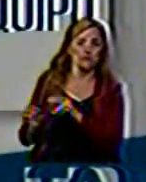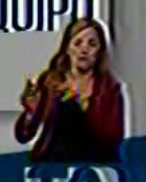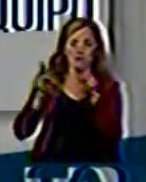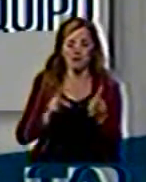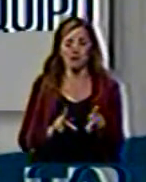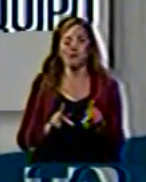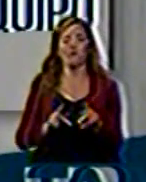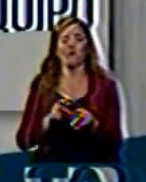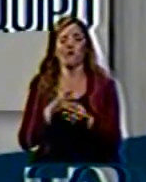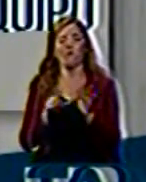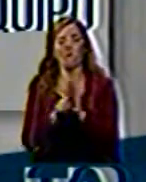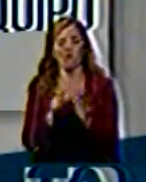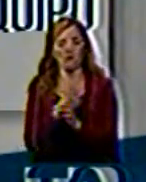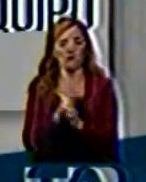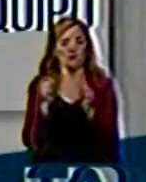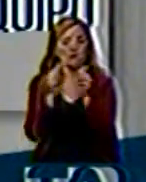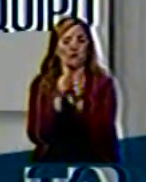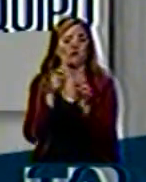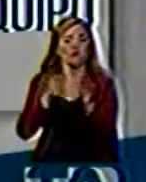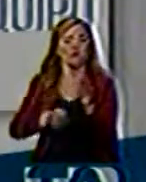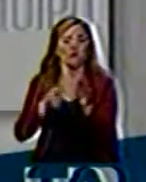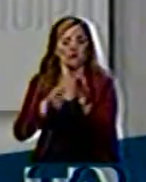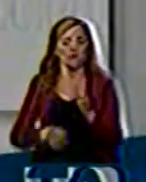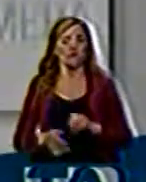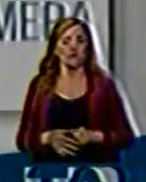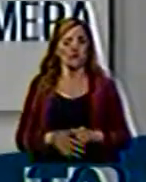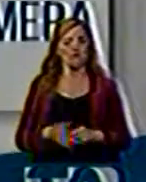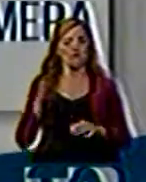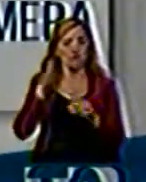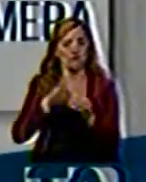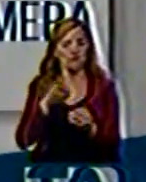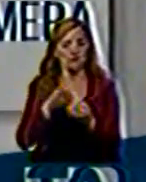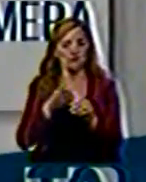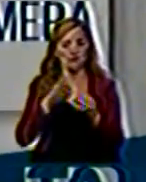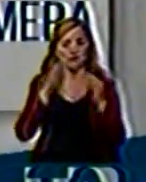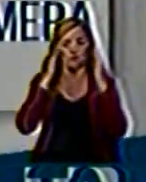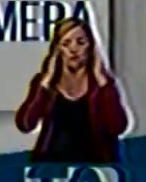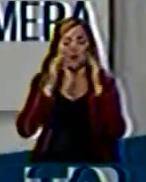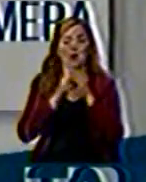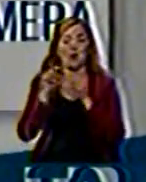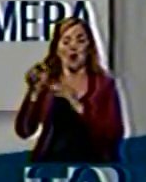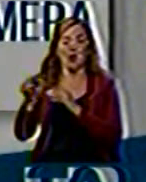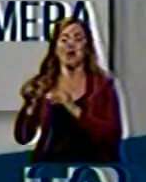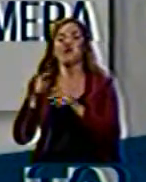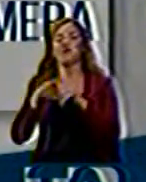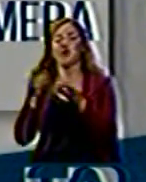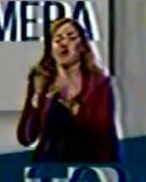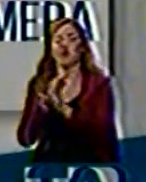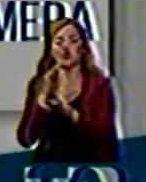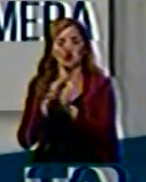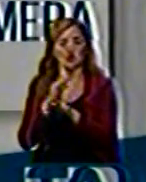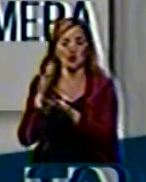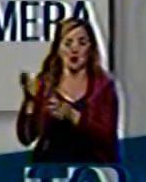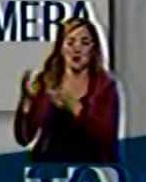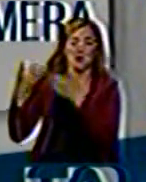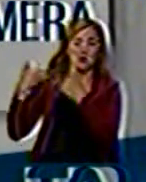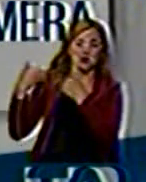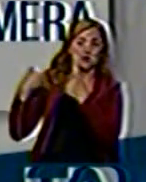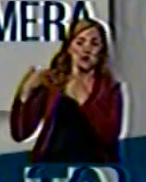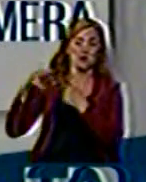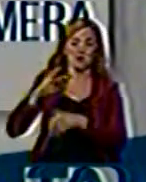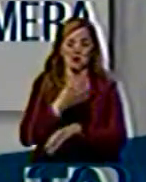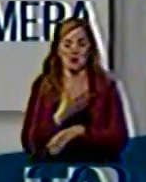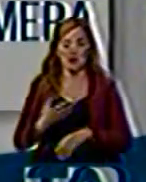mi legítima defensa con mi equipo jurídico y con la finalidad de no distraer el cumplimiento de las múltiples funciones que usted me ha encomendado